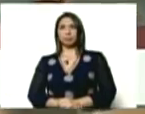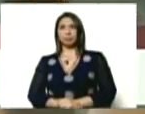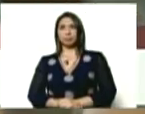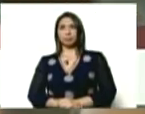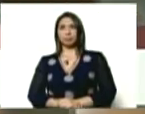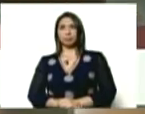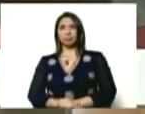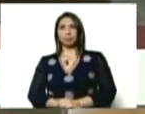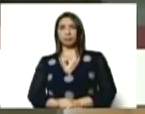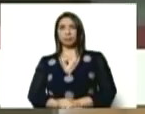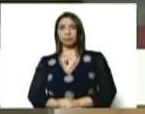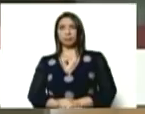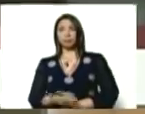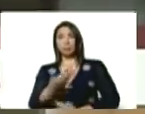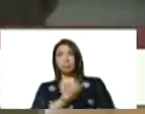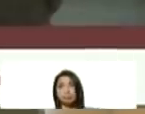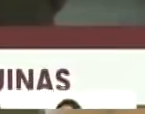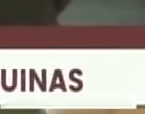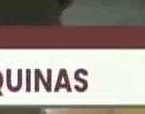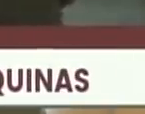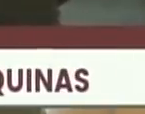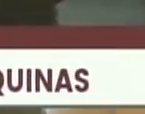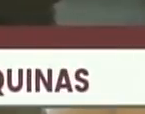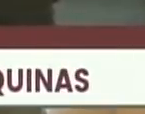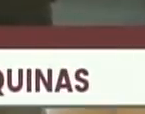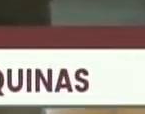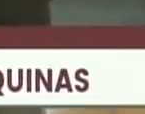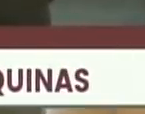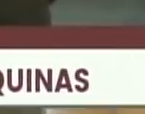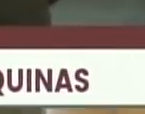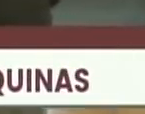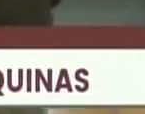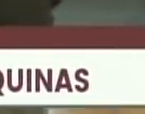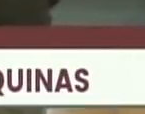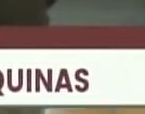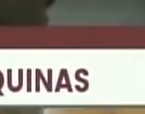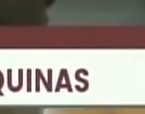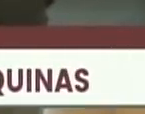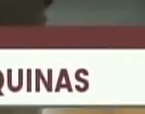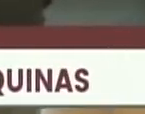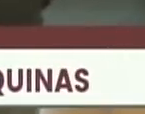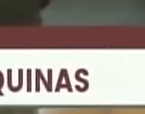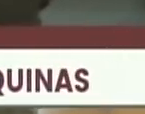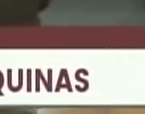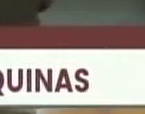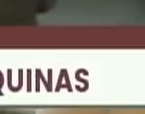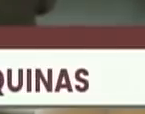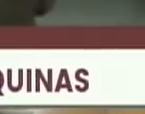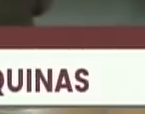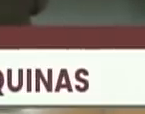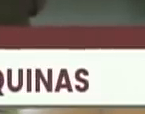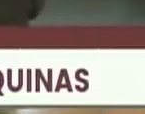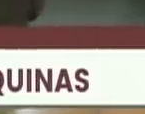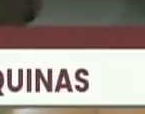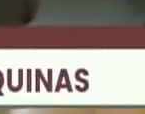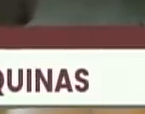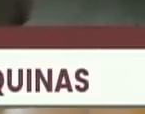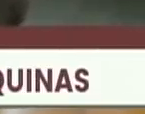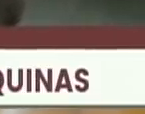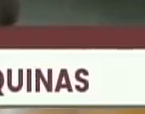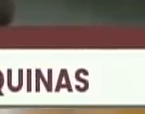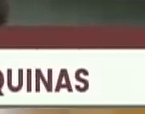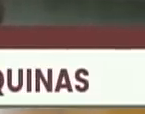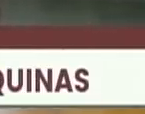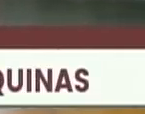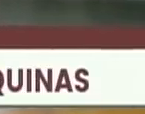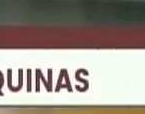Alfonso Izaguirre, presidenta del Consejo Nacional Electoral, acompañada por el ciudadano rector Leonardo Morales, vicepresidente